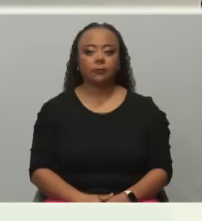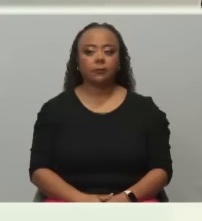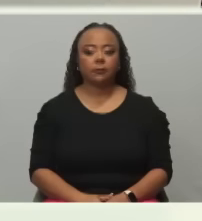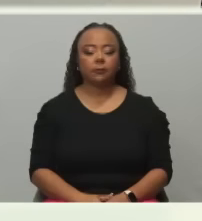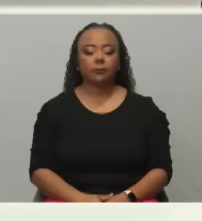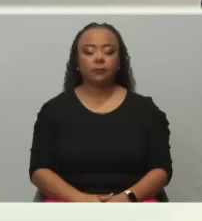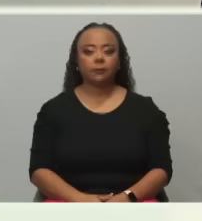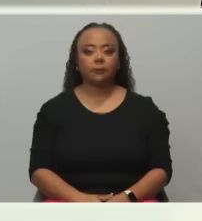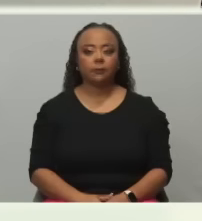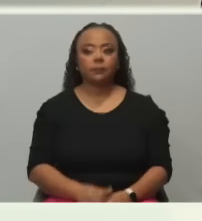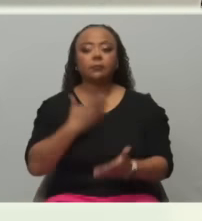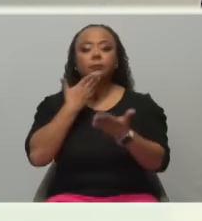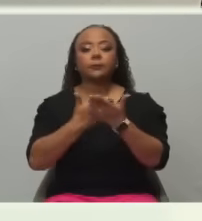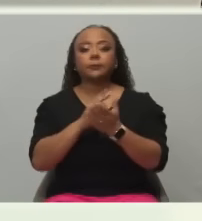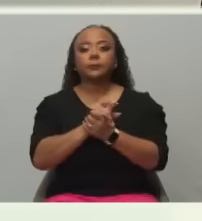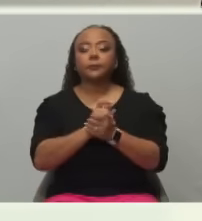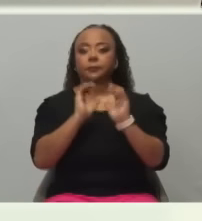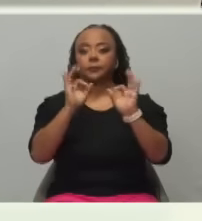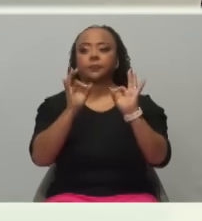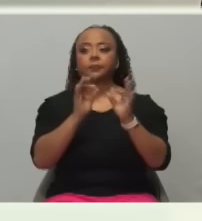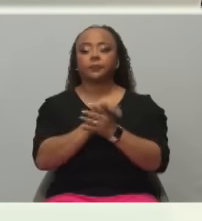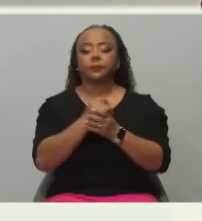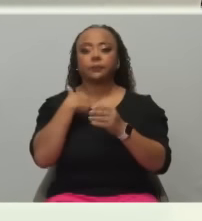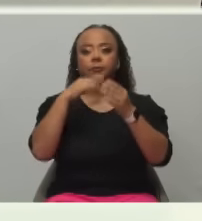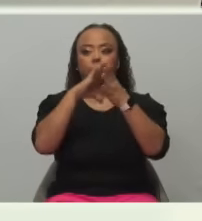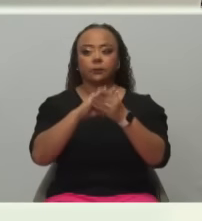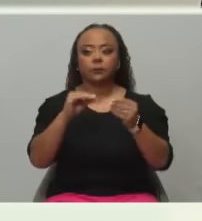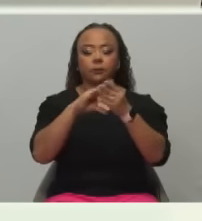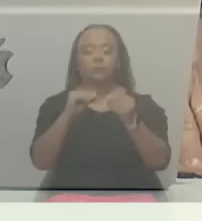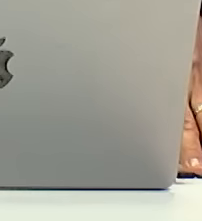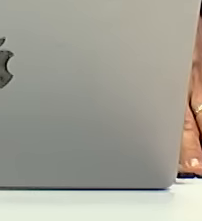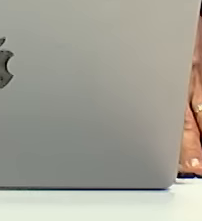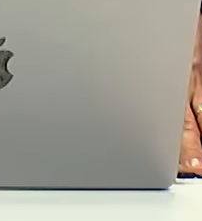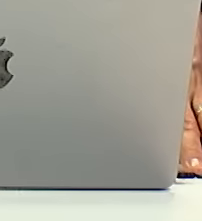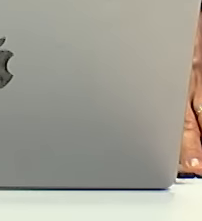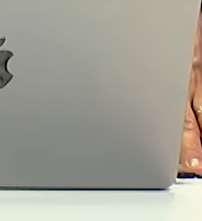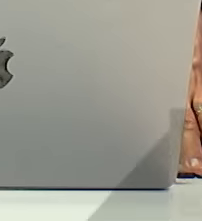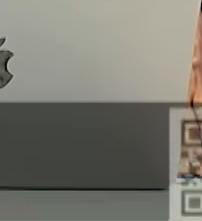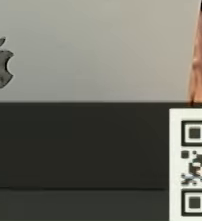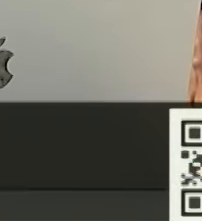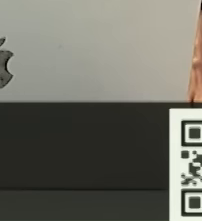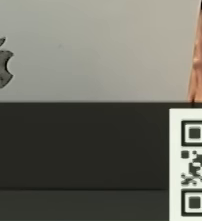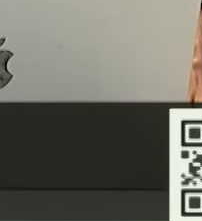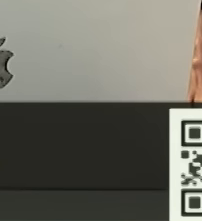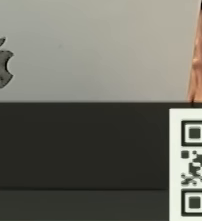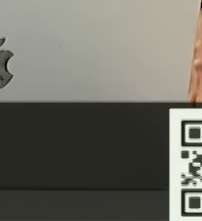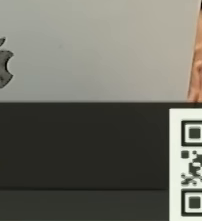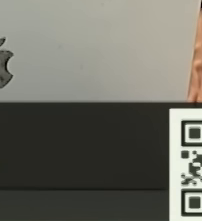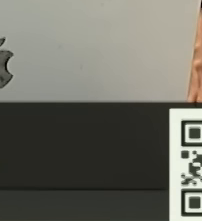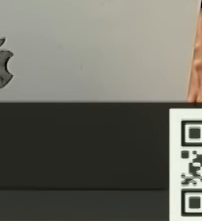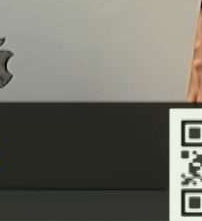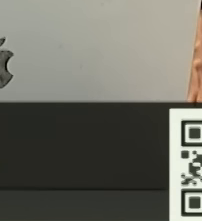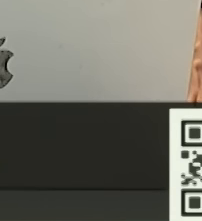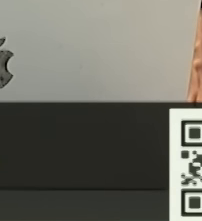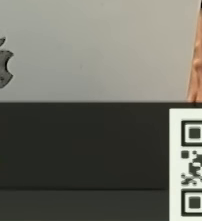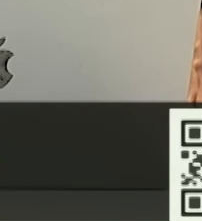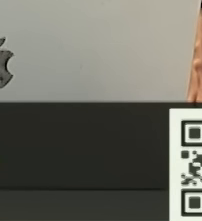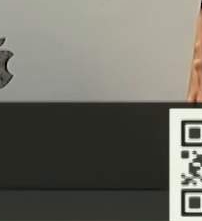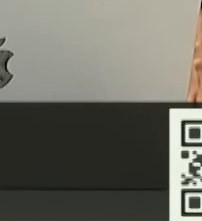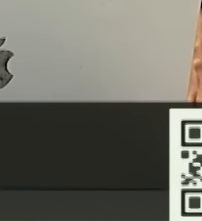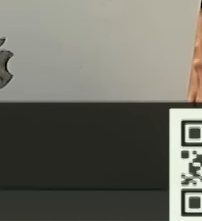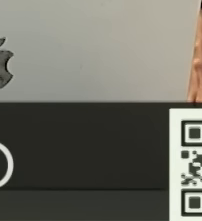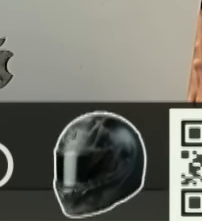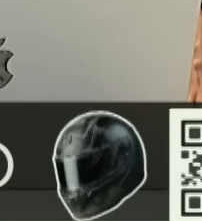análisis Bueno muy bien les cuento Que le cambiamos el casco viejo por uno nuevo solo debe ingresar al